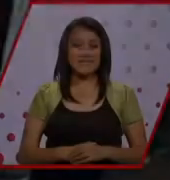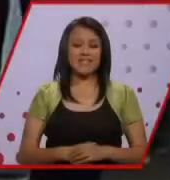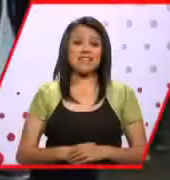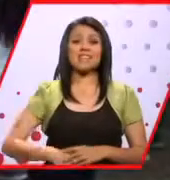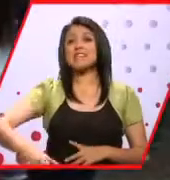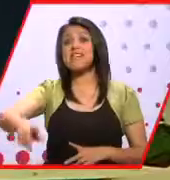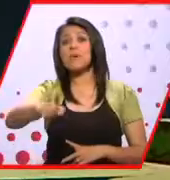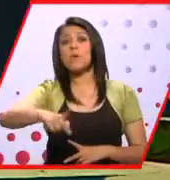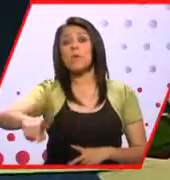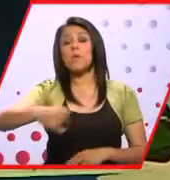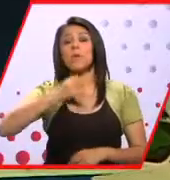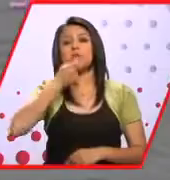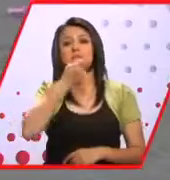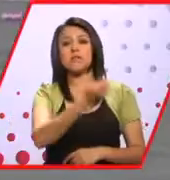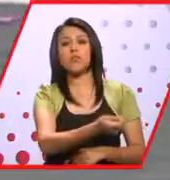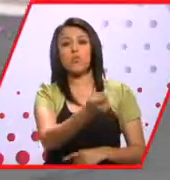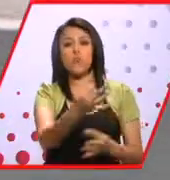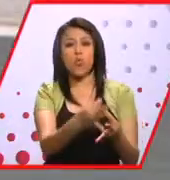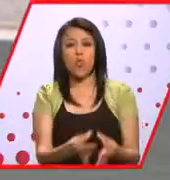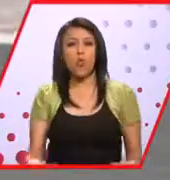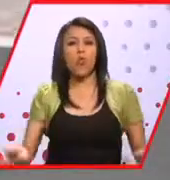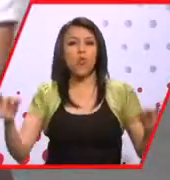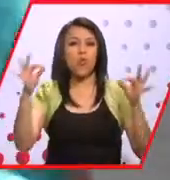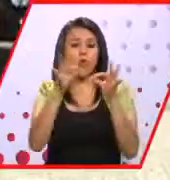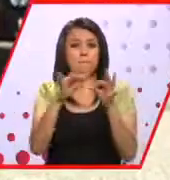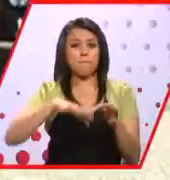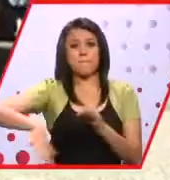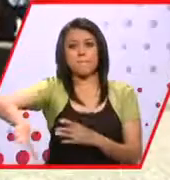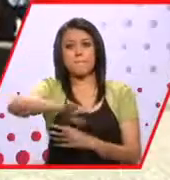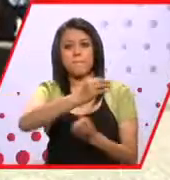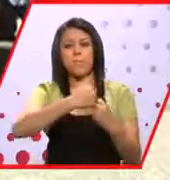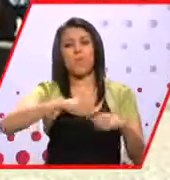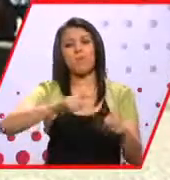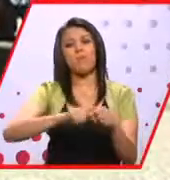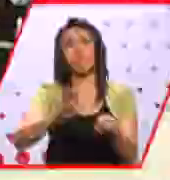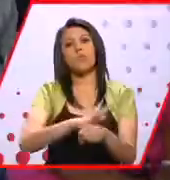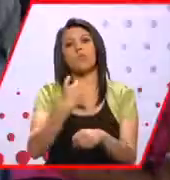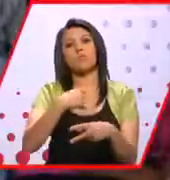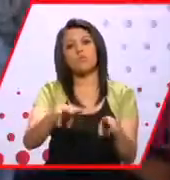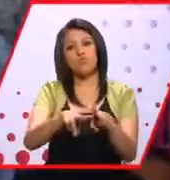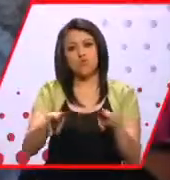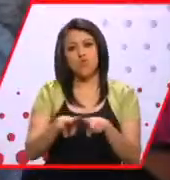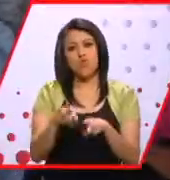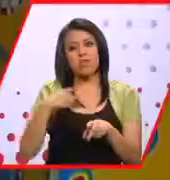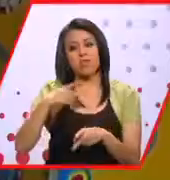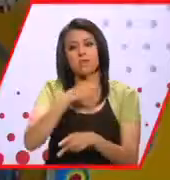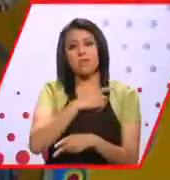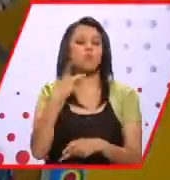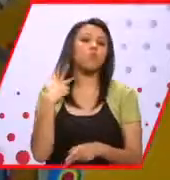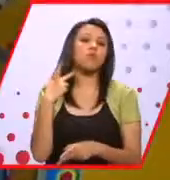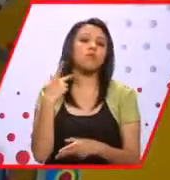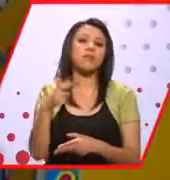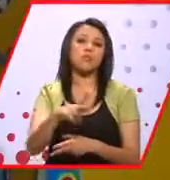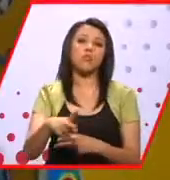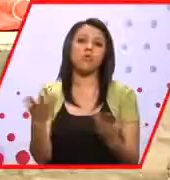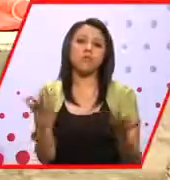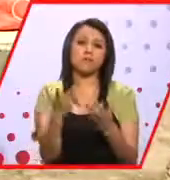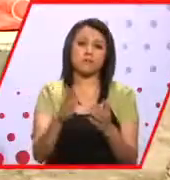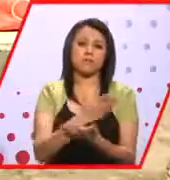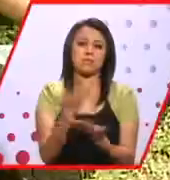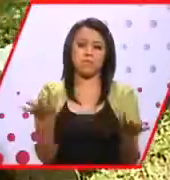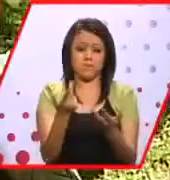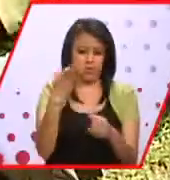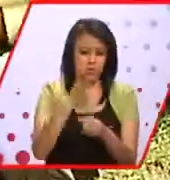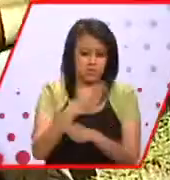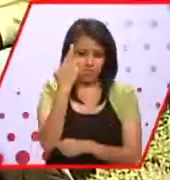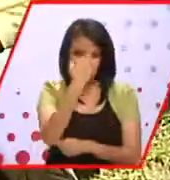La población infantil debe ser una de las prioridades en la sociedad, pues por su vulnerabilidad se deben crear políticas públicas. Al analizar su situación